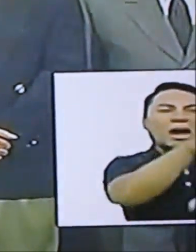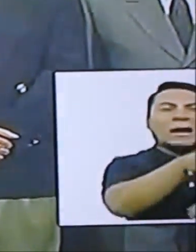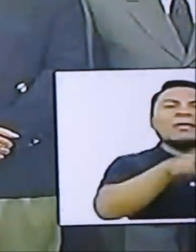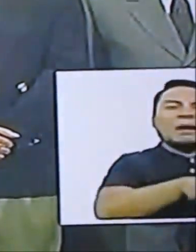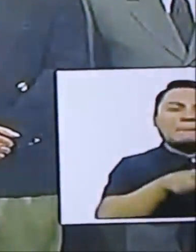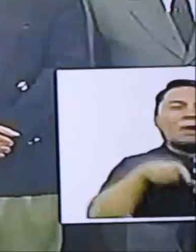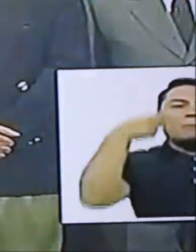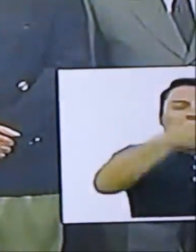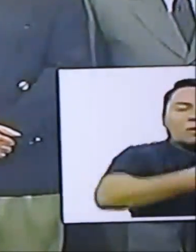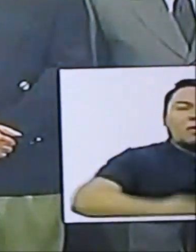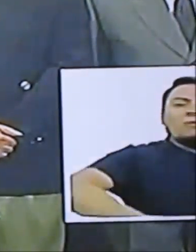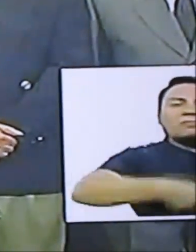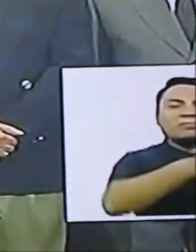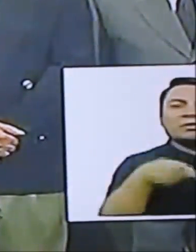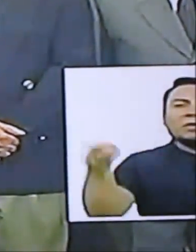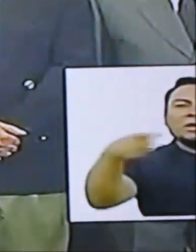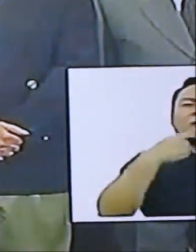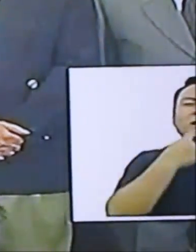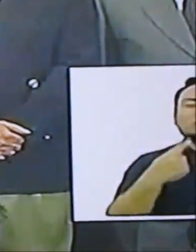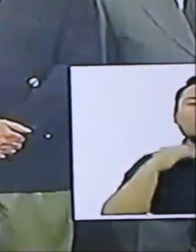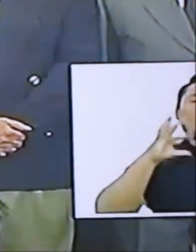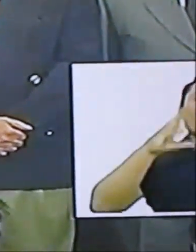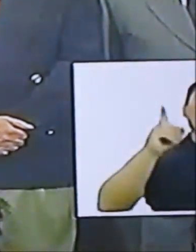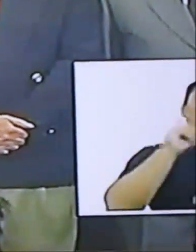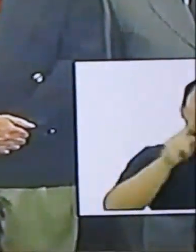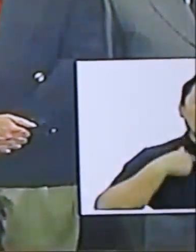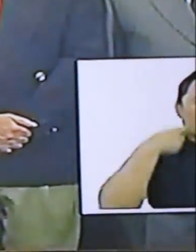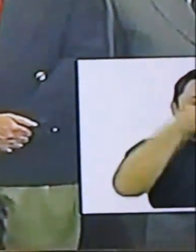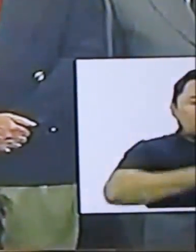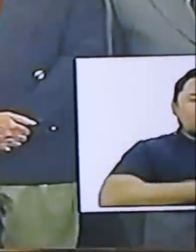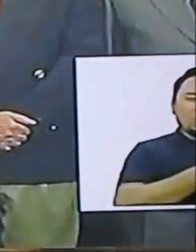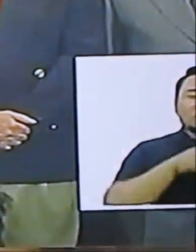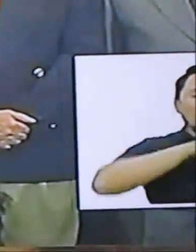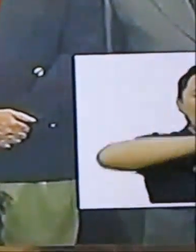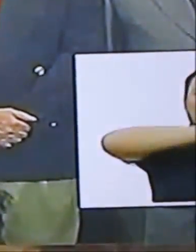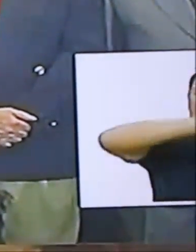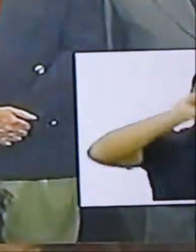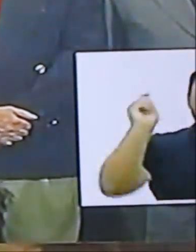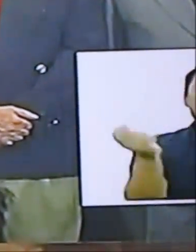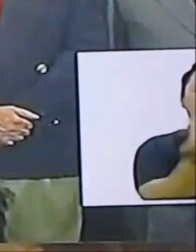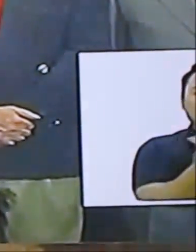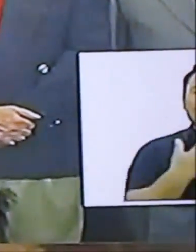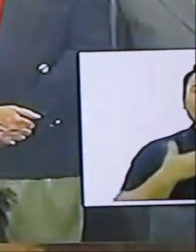artimaña de demolición en contra del gobierno.